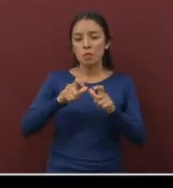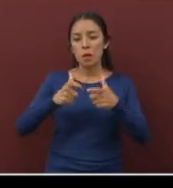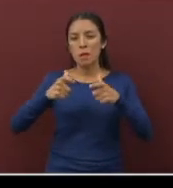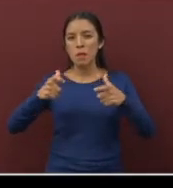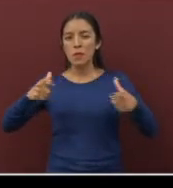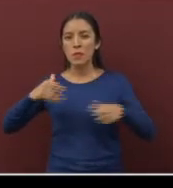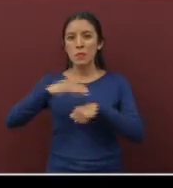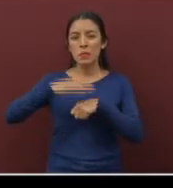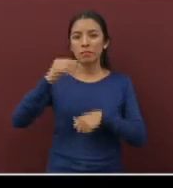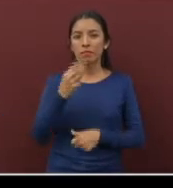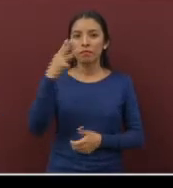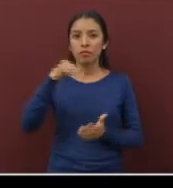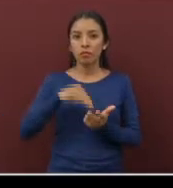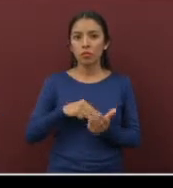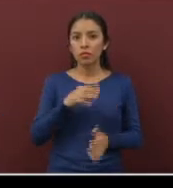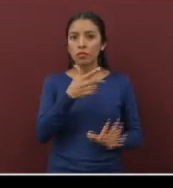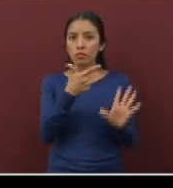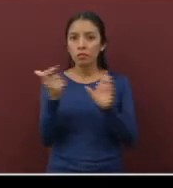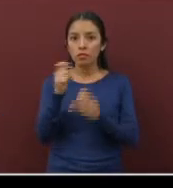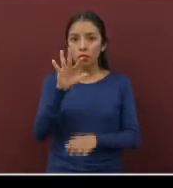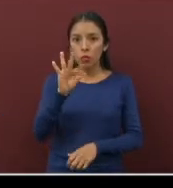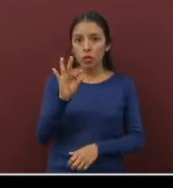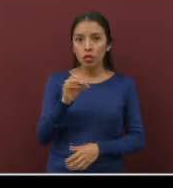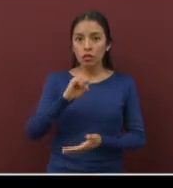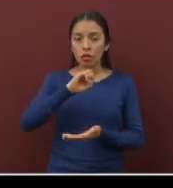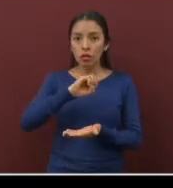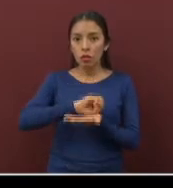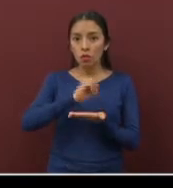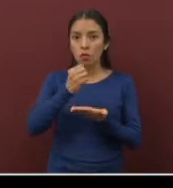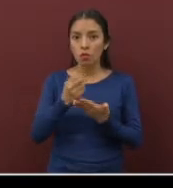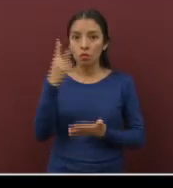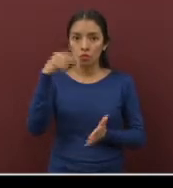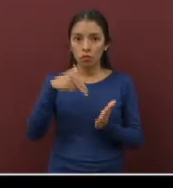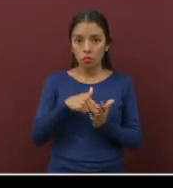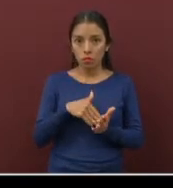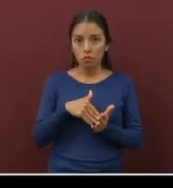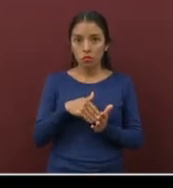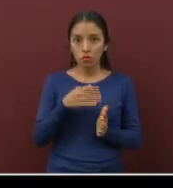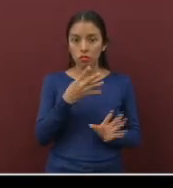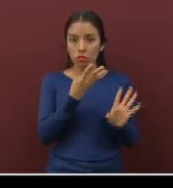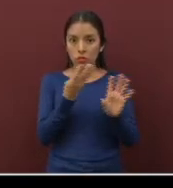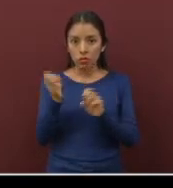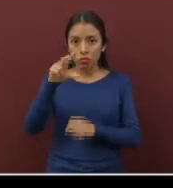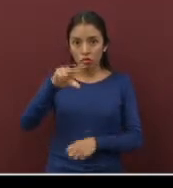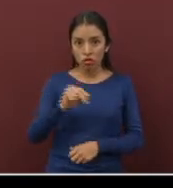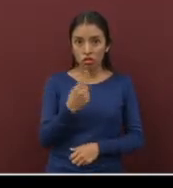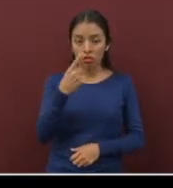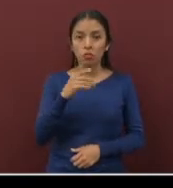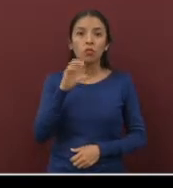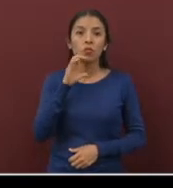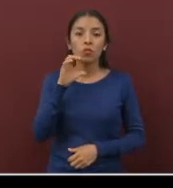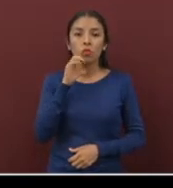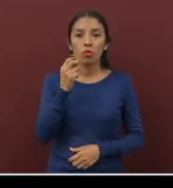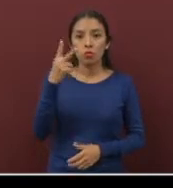a 3.740 orizaba con dos mil 981 córdoba